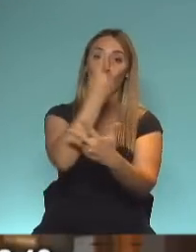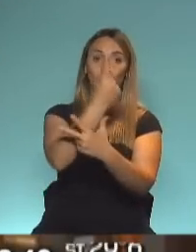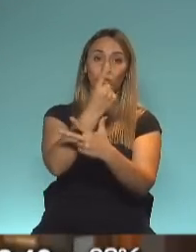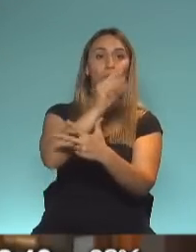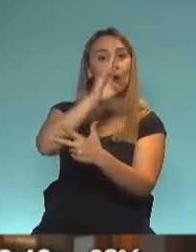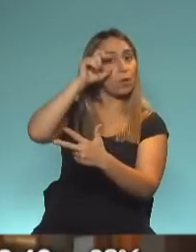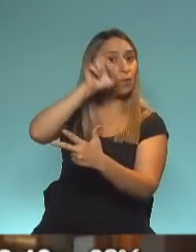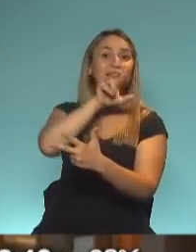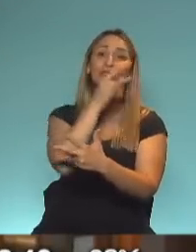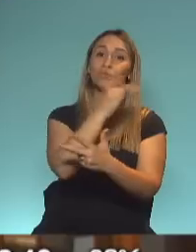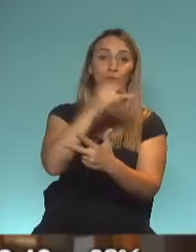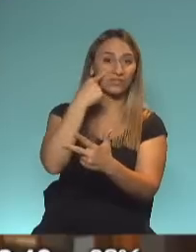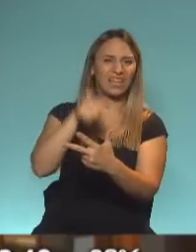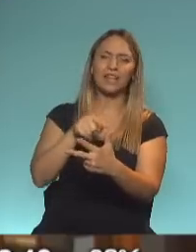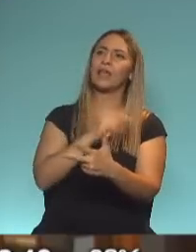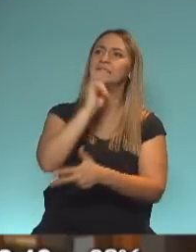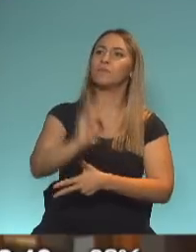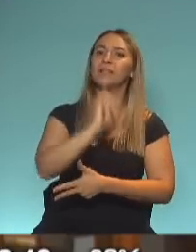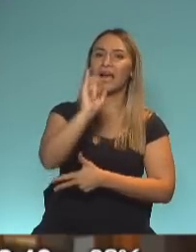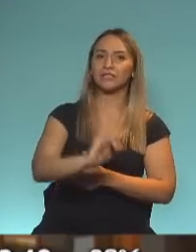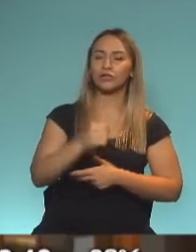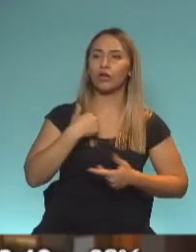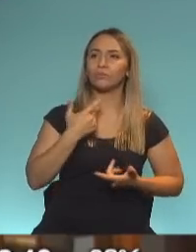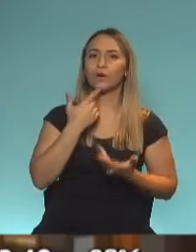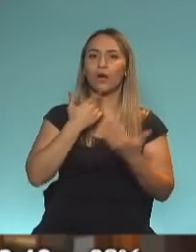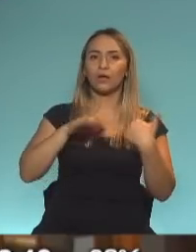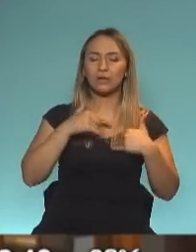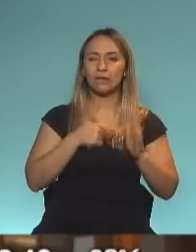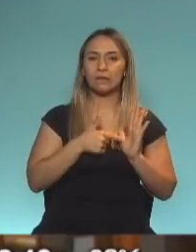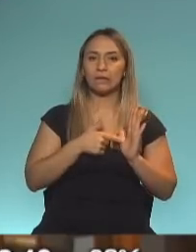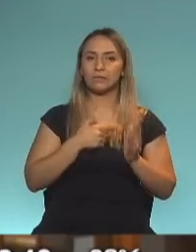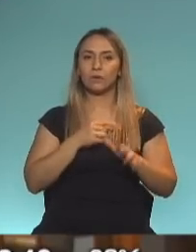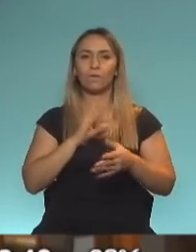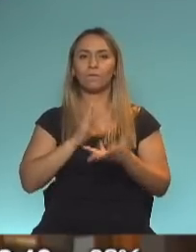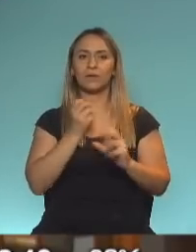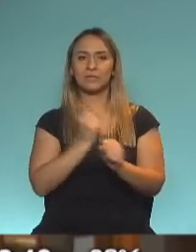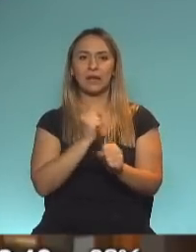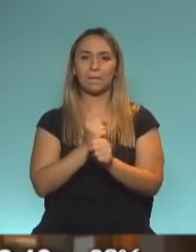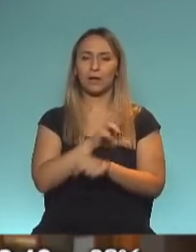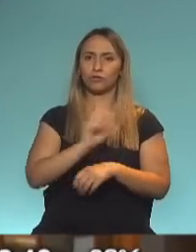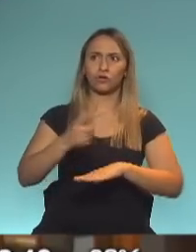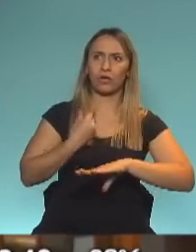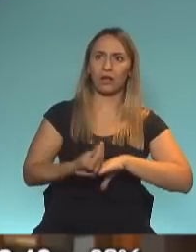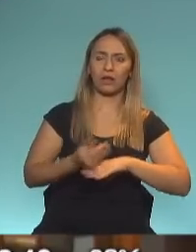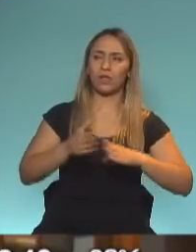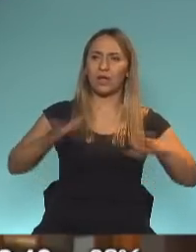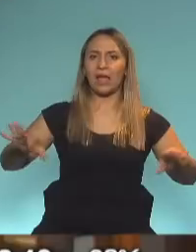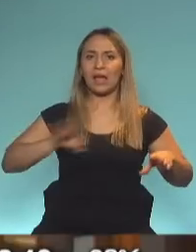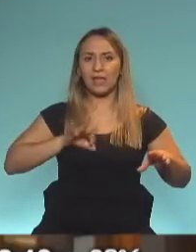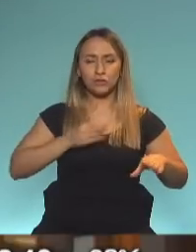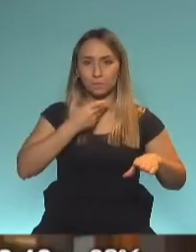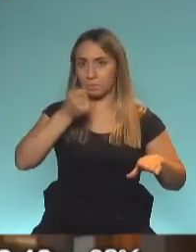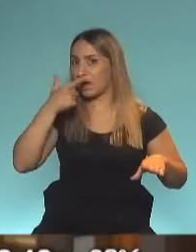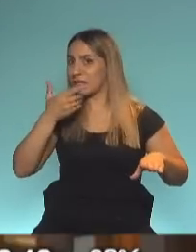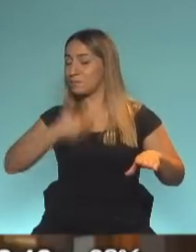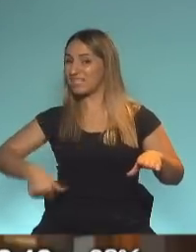Son aquellos que no podían explicar su actuación en los años de Macri, por eso no cumplieron con la manda constitucional de presentarse